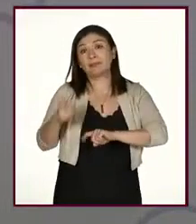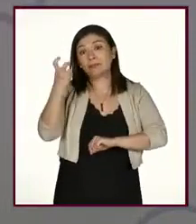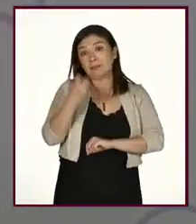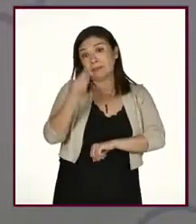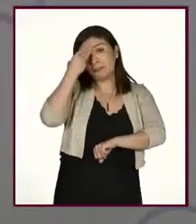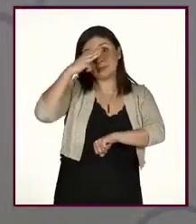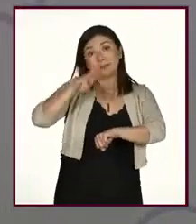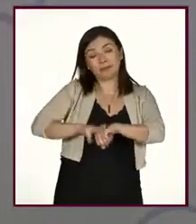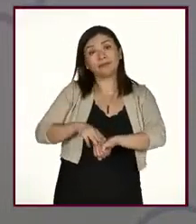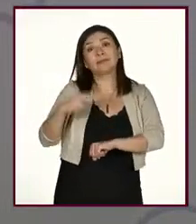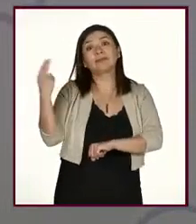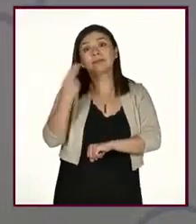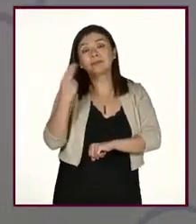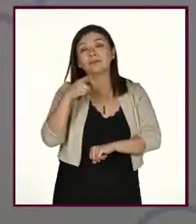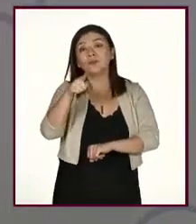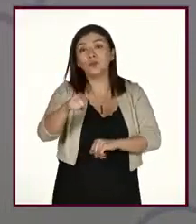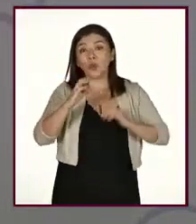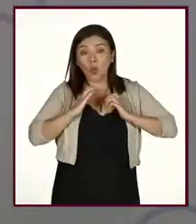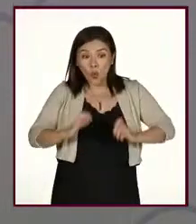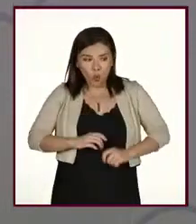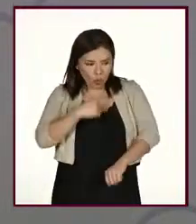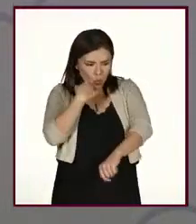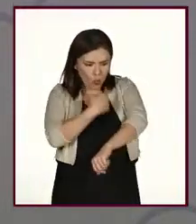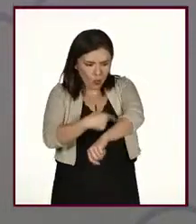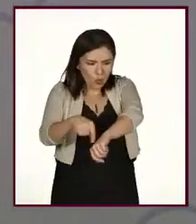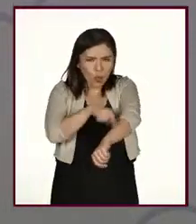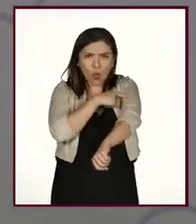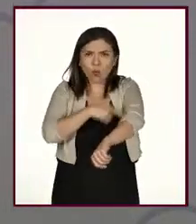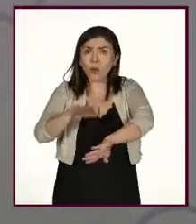esta parte de un músculo sano, un sistema